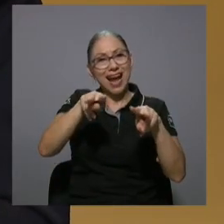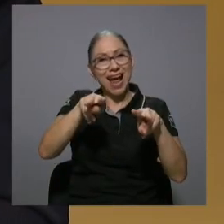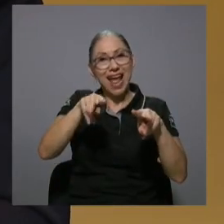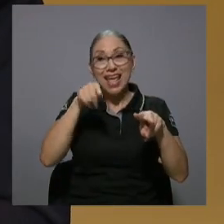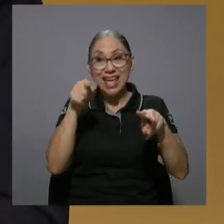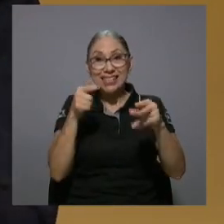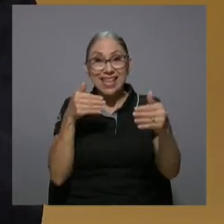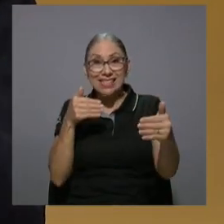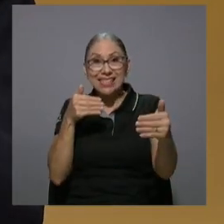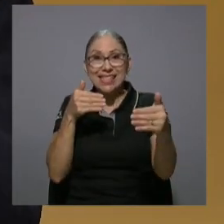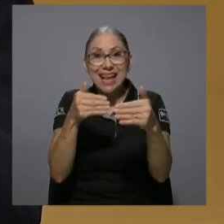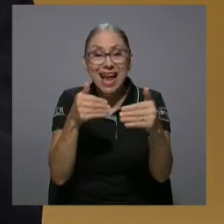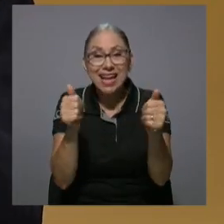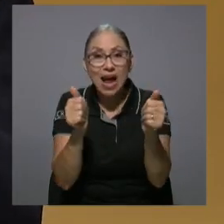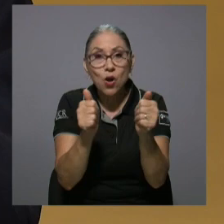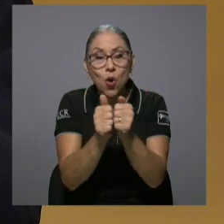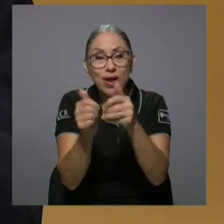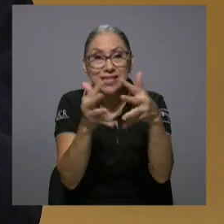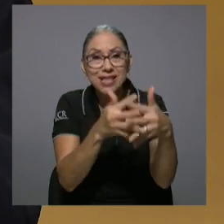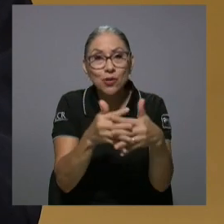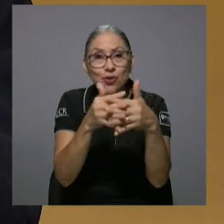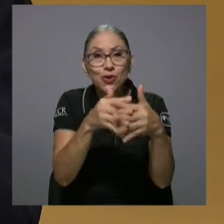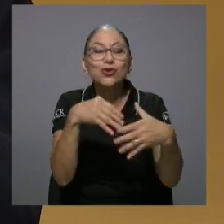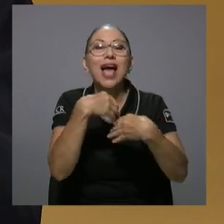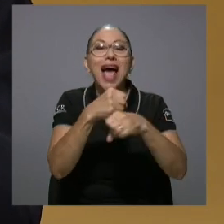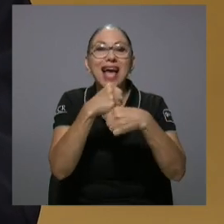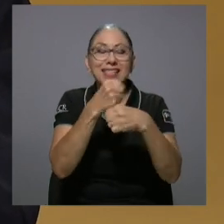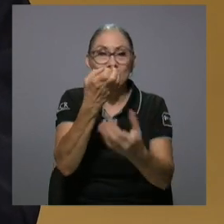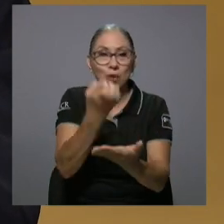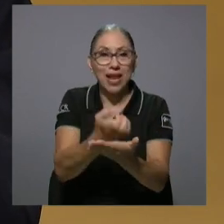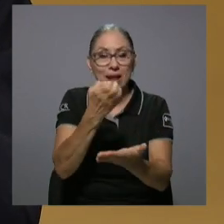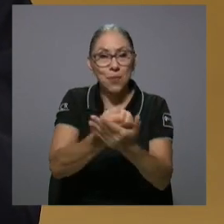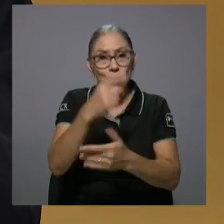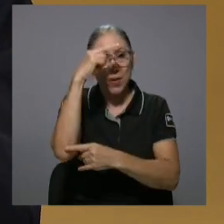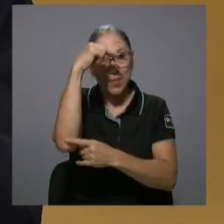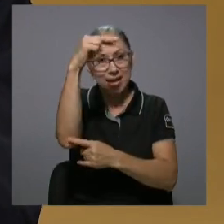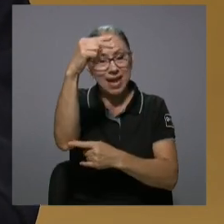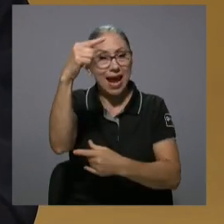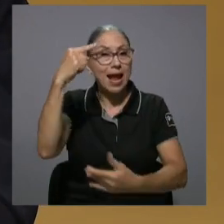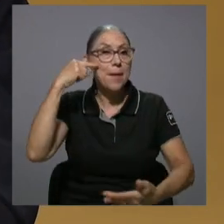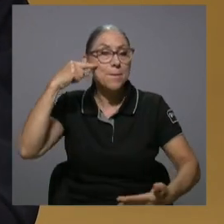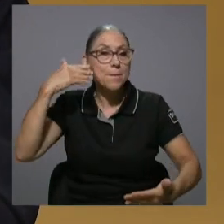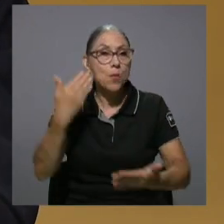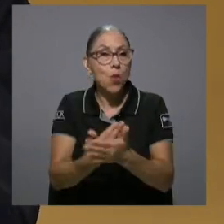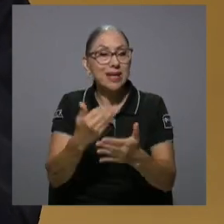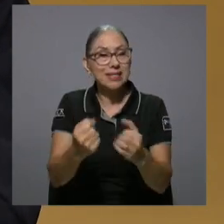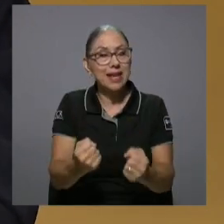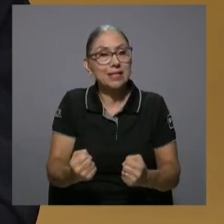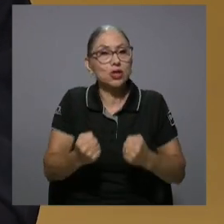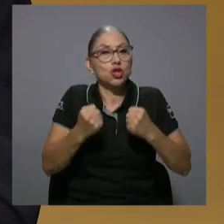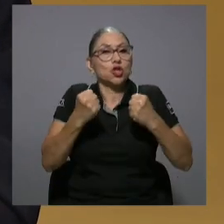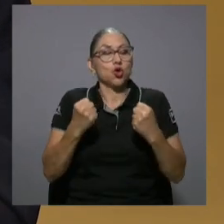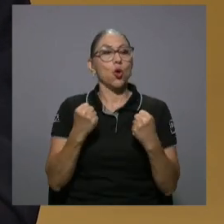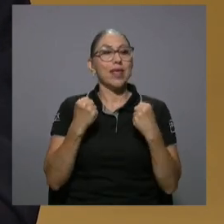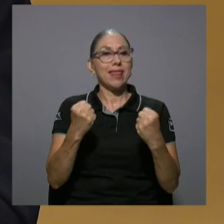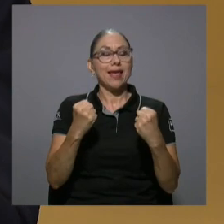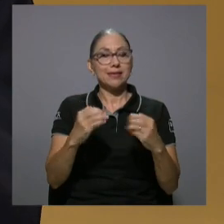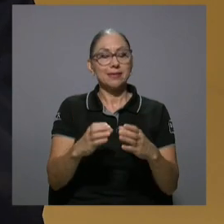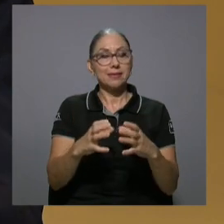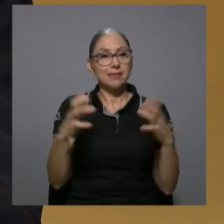vecindad está haciendo que la economía mexicana muestre una solidez muy, muy